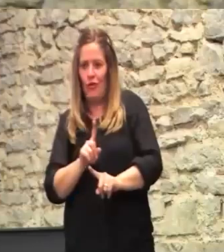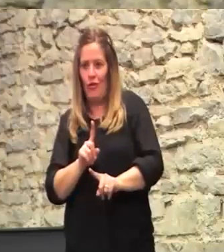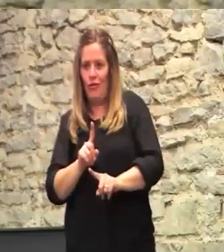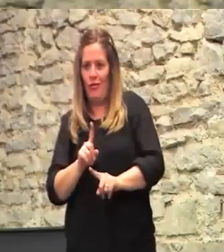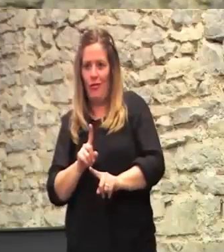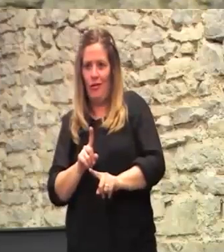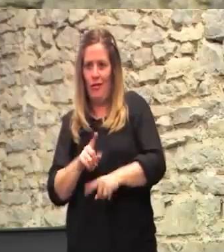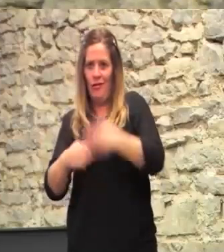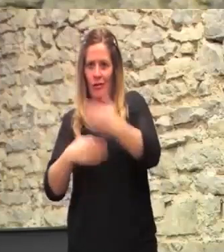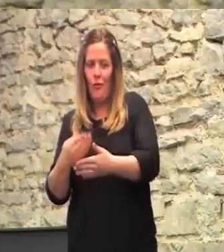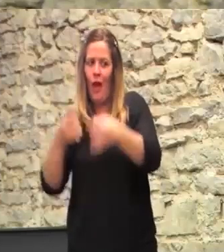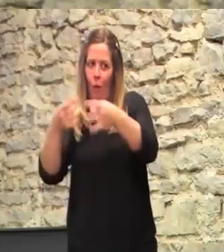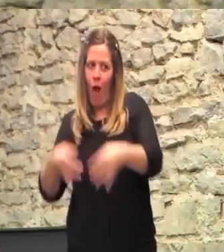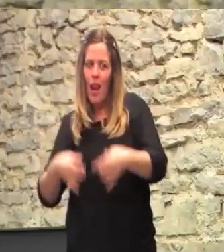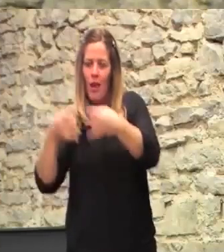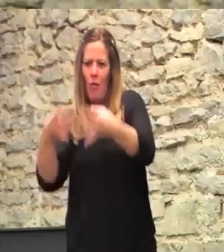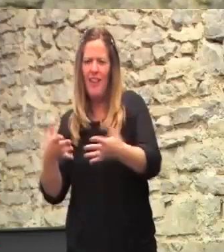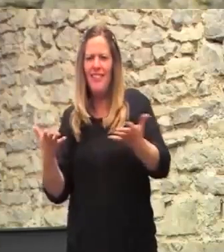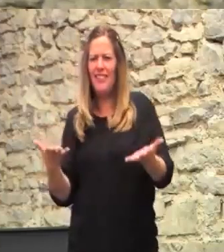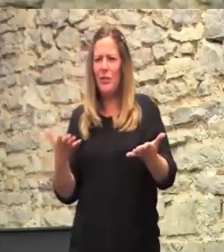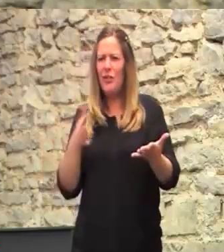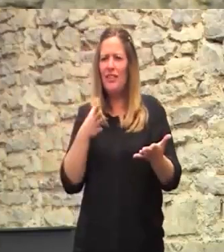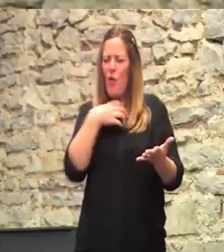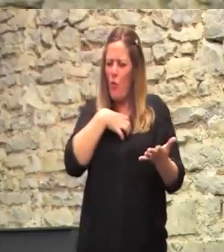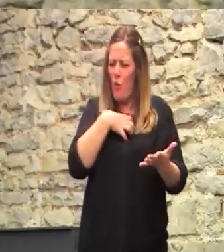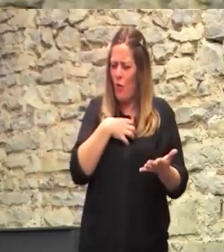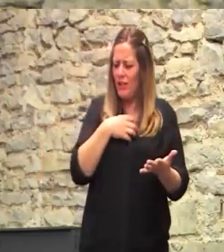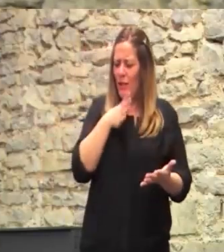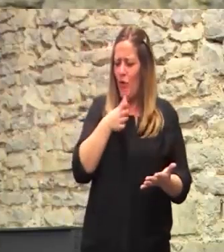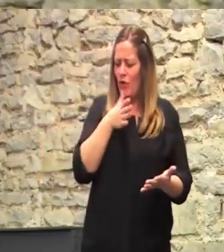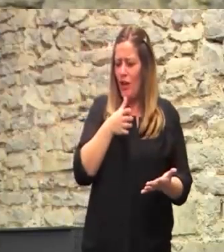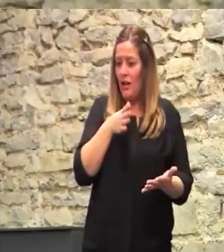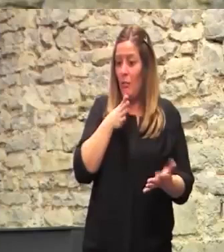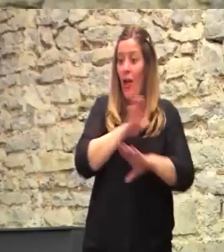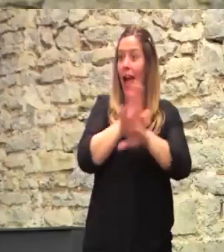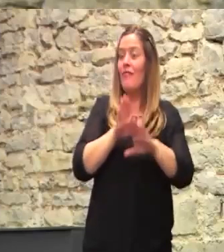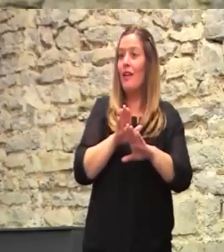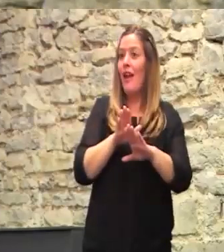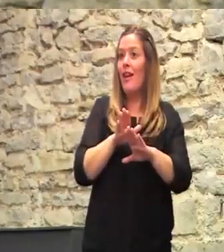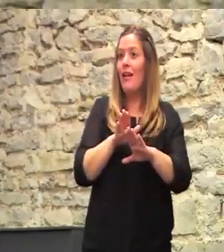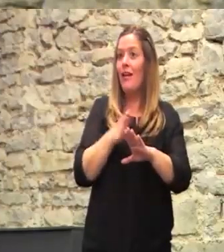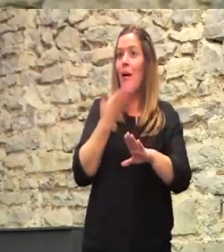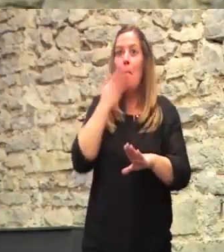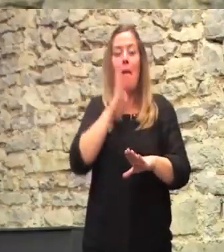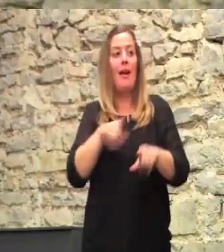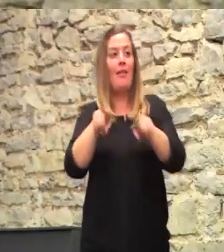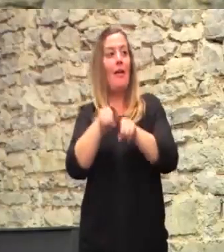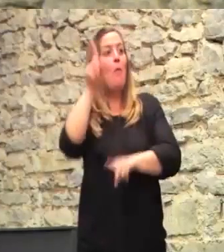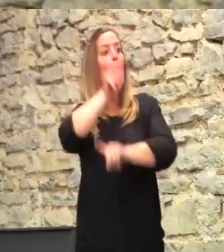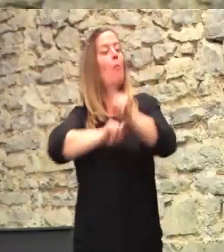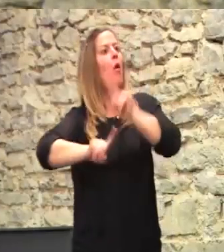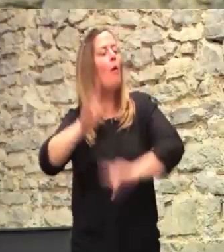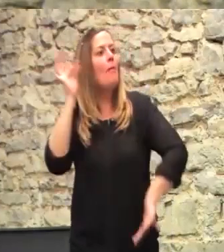un poco más porque nos cuesta tanto porque si no parece que es una vez más un problema de mujeres esto de que no logramos